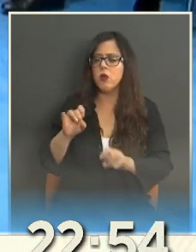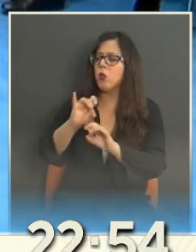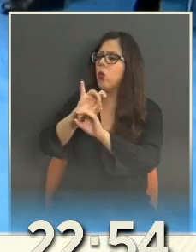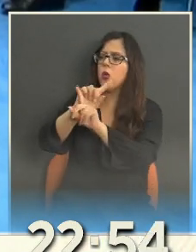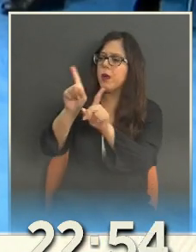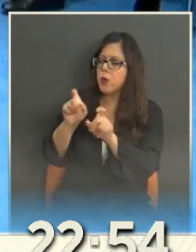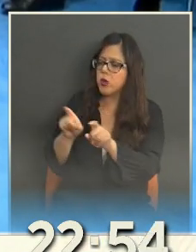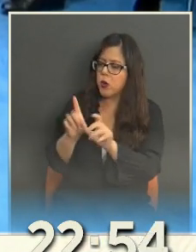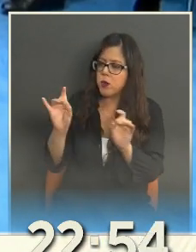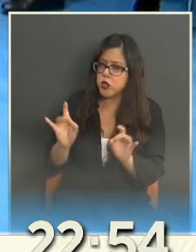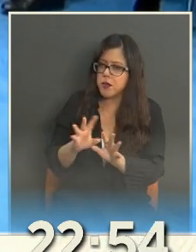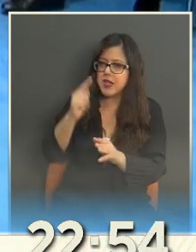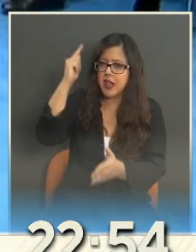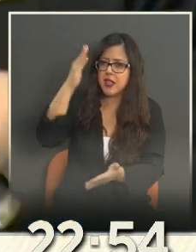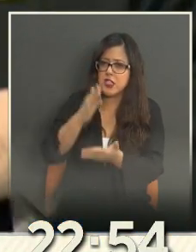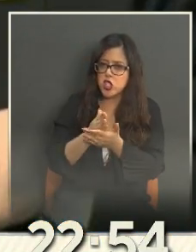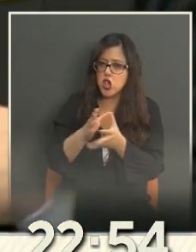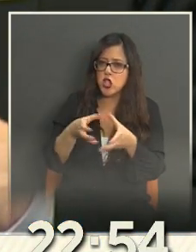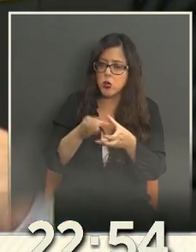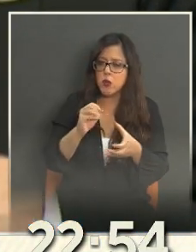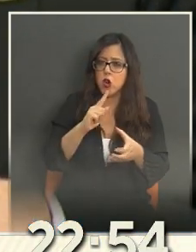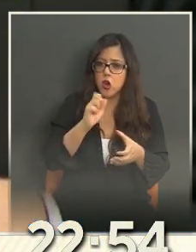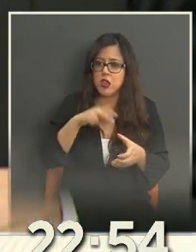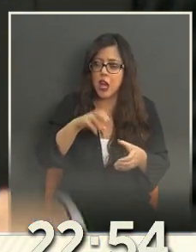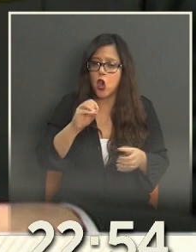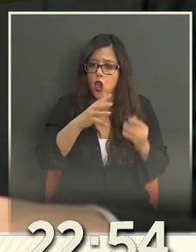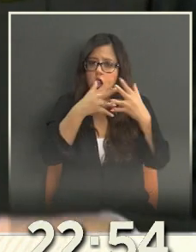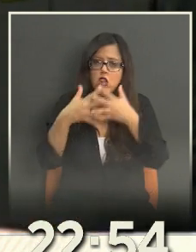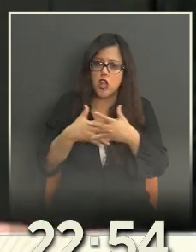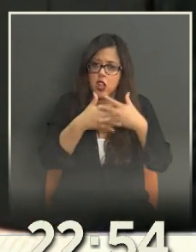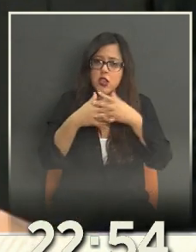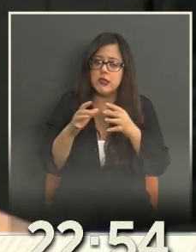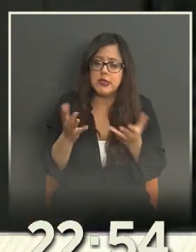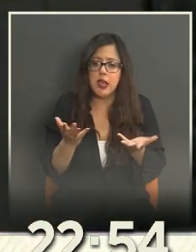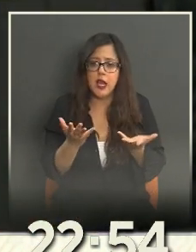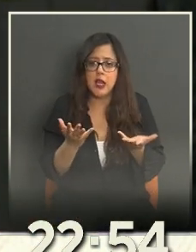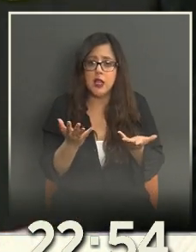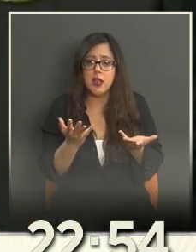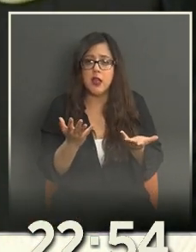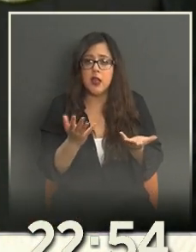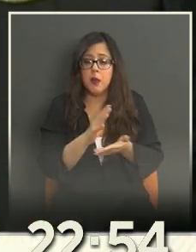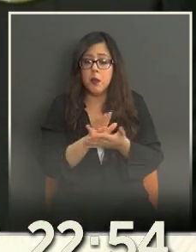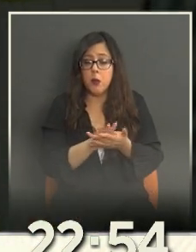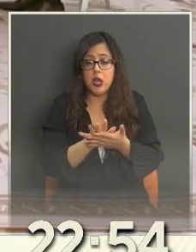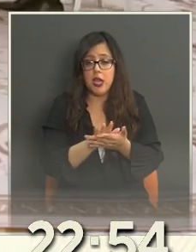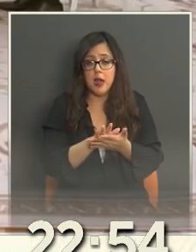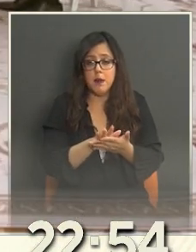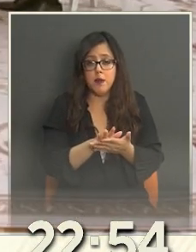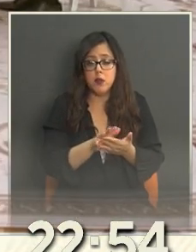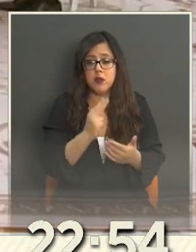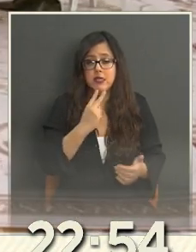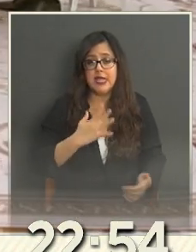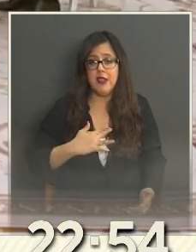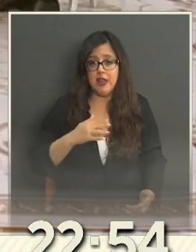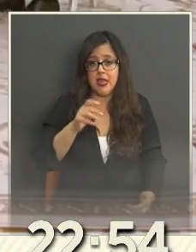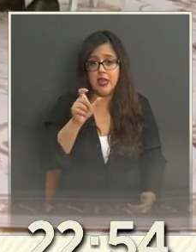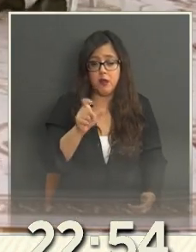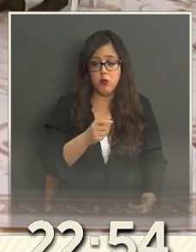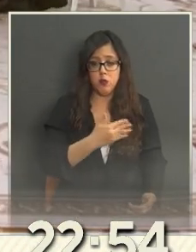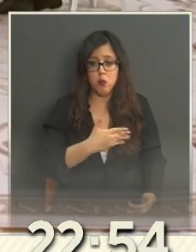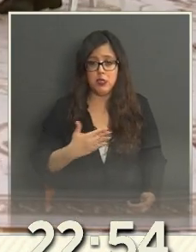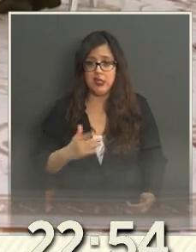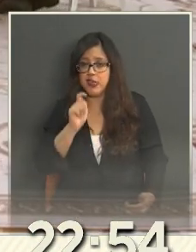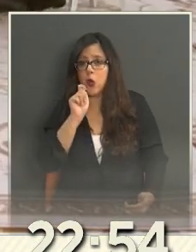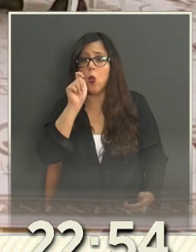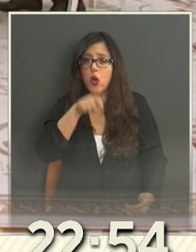decisión de la otan o de eeuu si es que la vida del presidente ucrania no corriera peligro porque